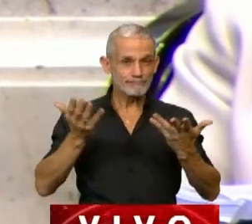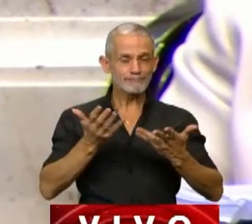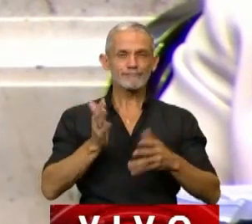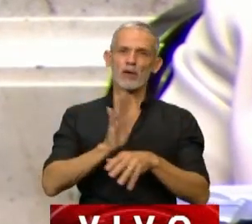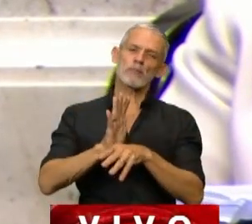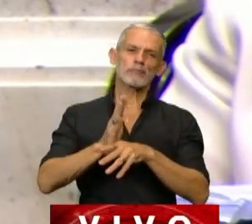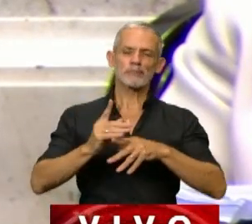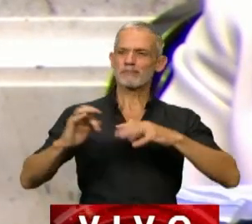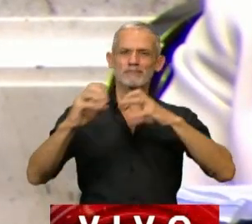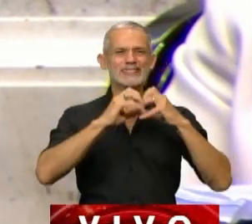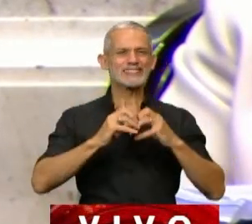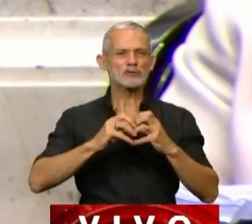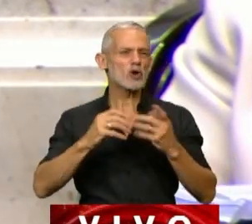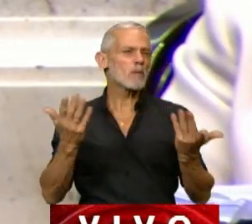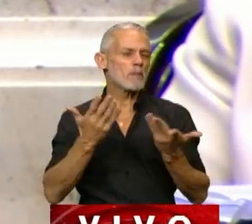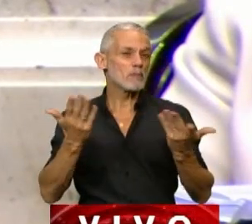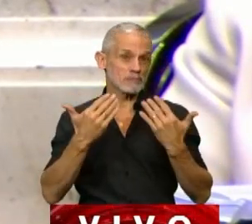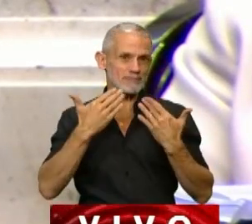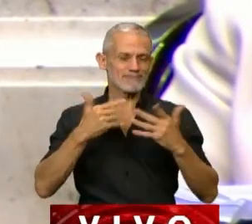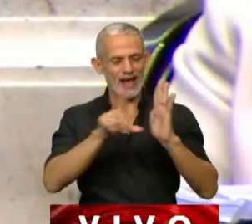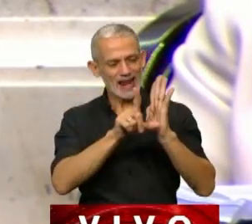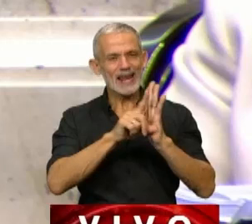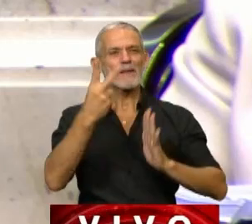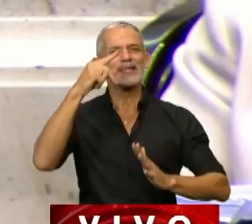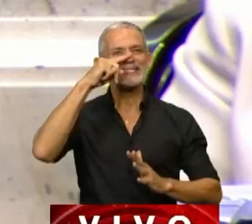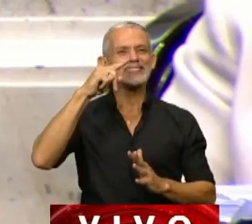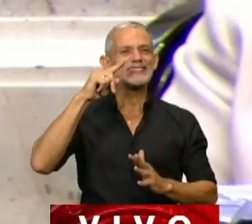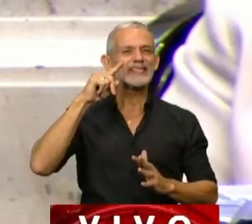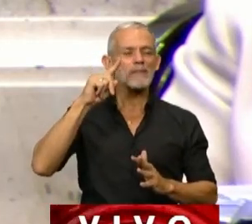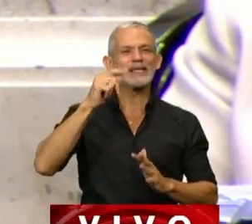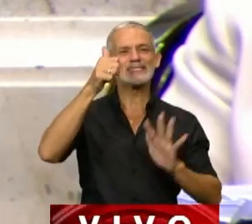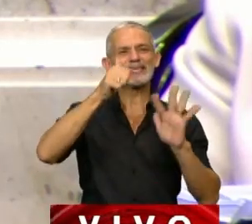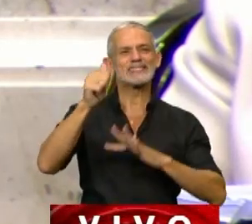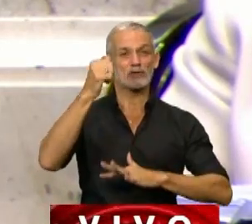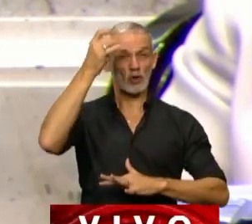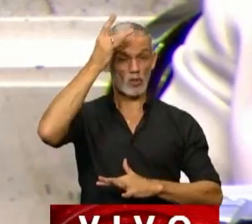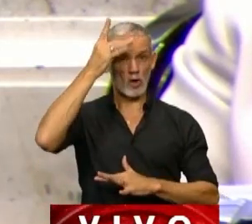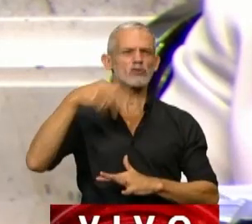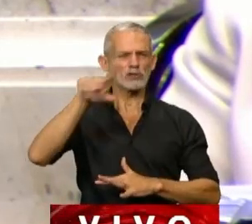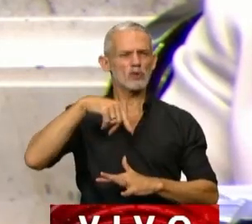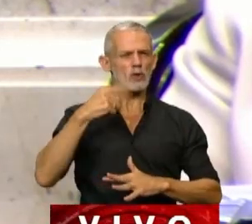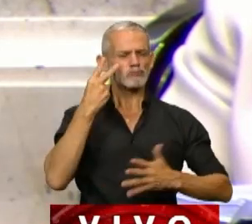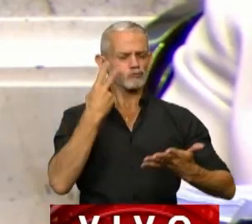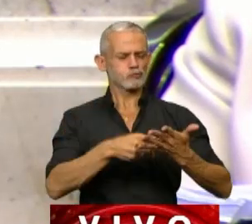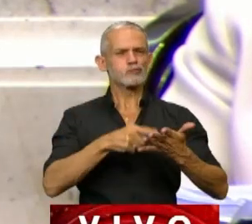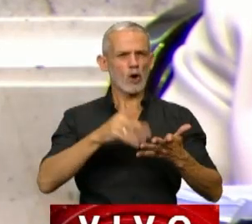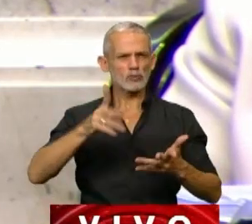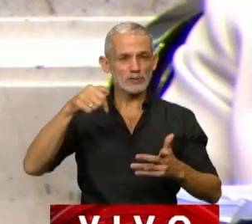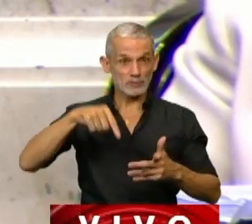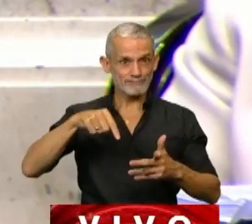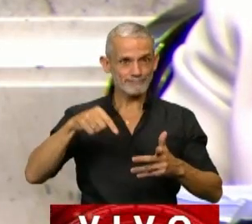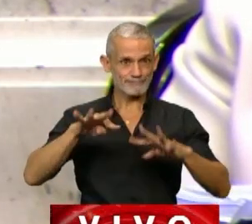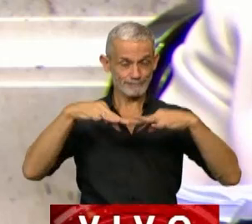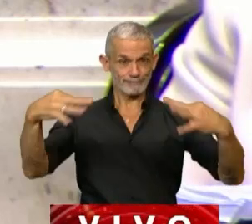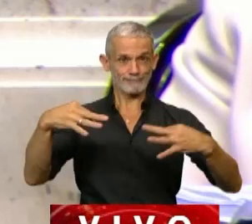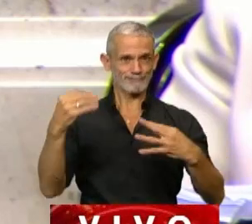celebrando esta sesión gracias a la ley 27.612 que todos reconocimos